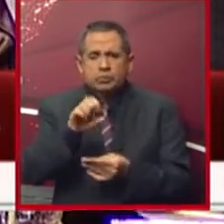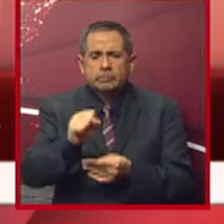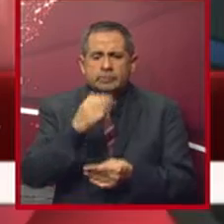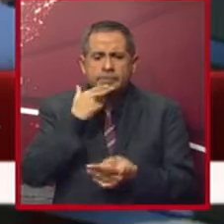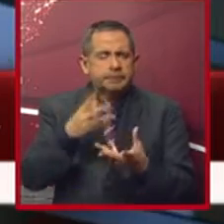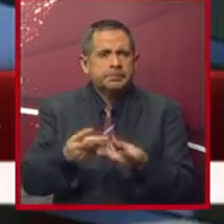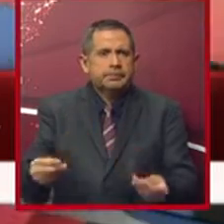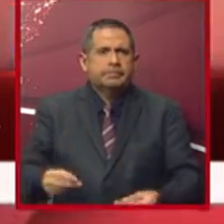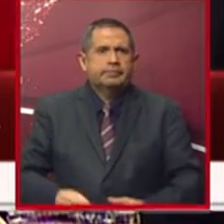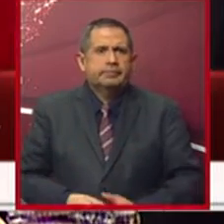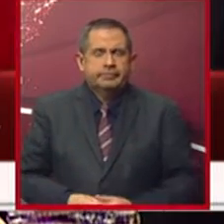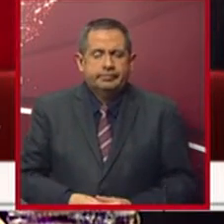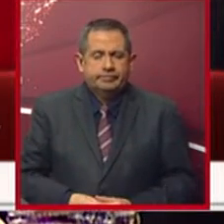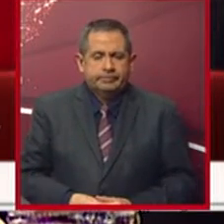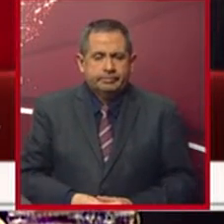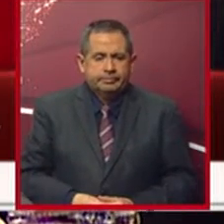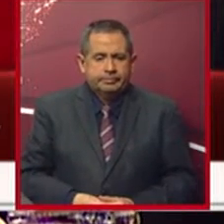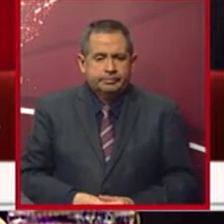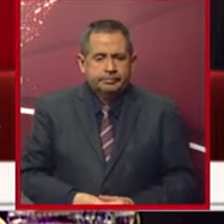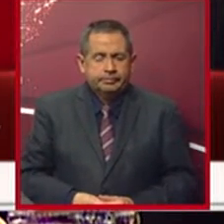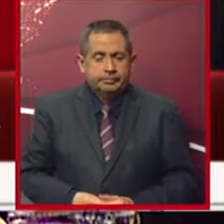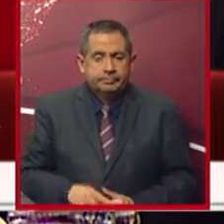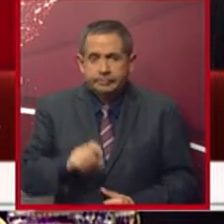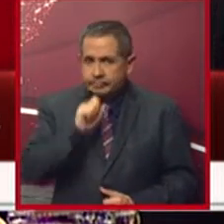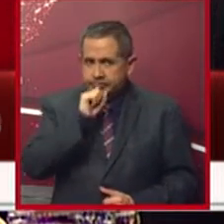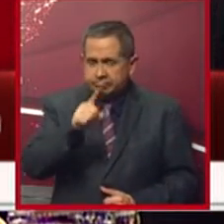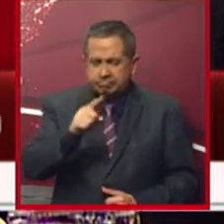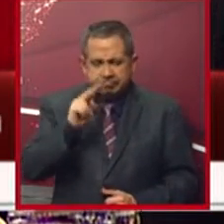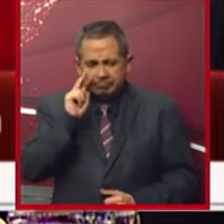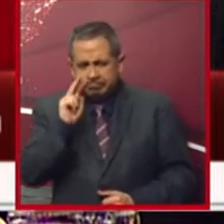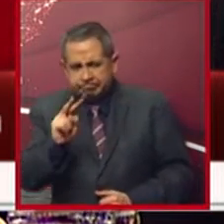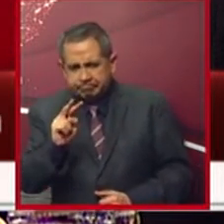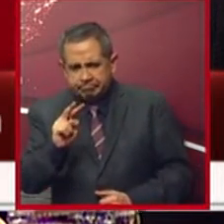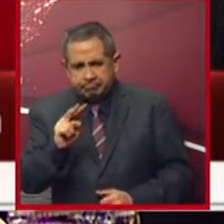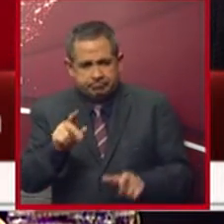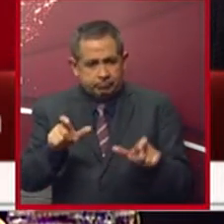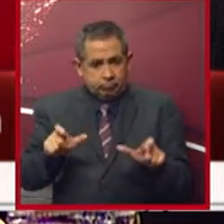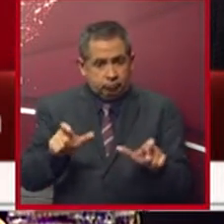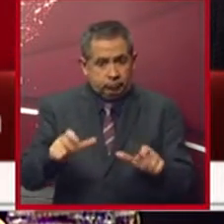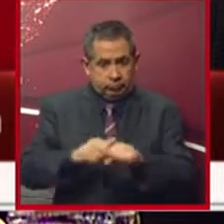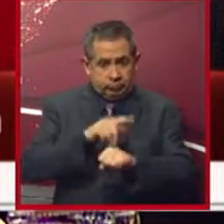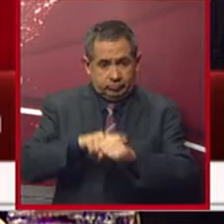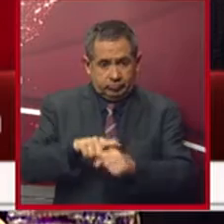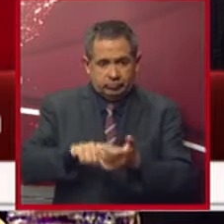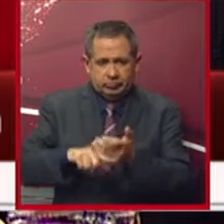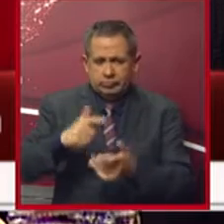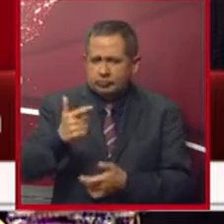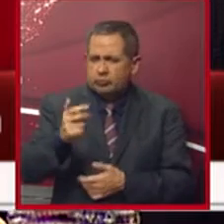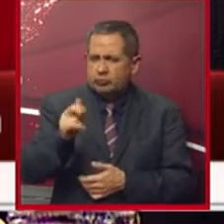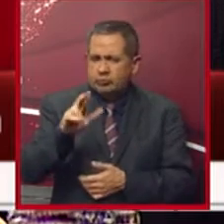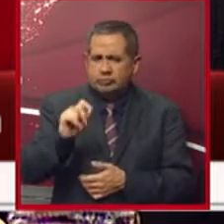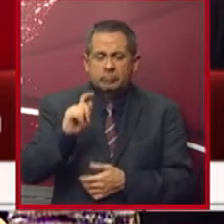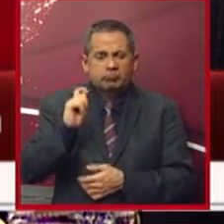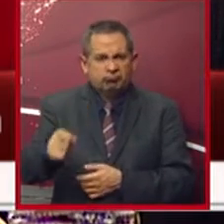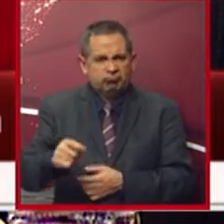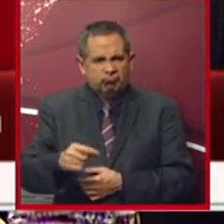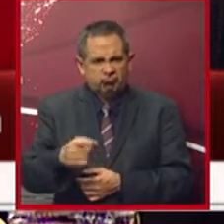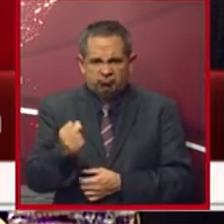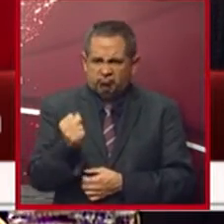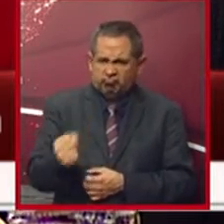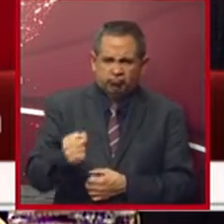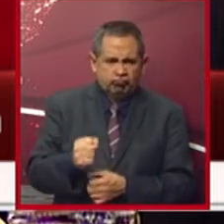total. Pero las principales características que tendrá esta Guardia Nacional son disciplina militar,